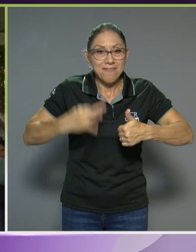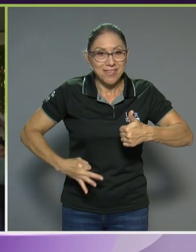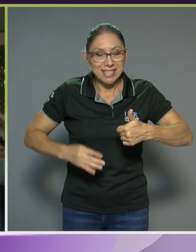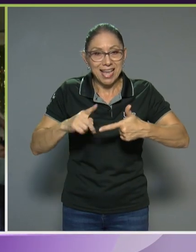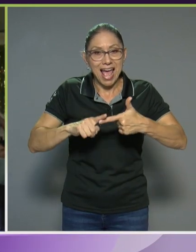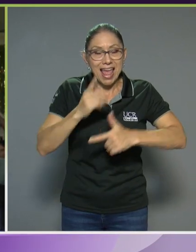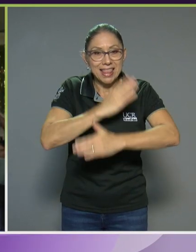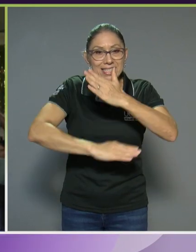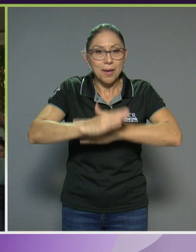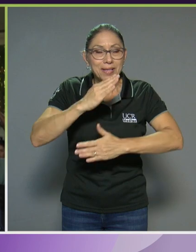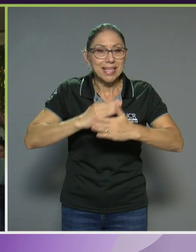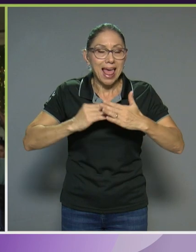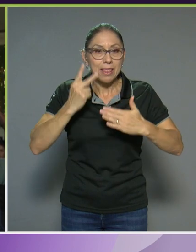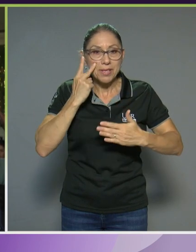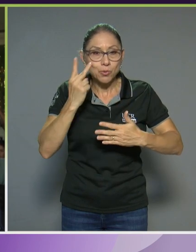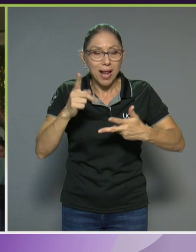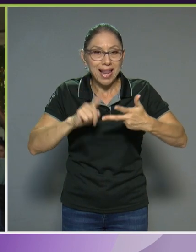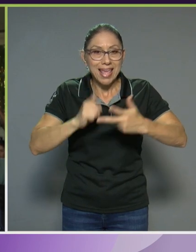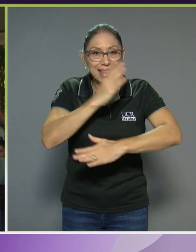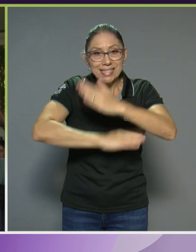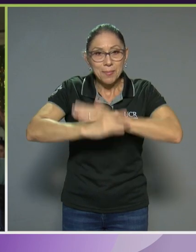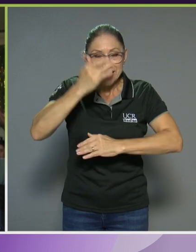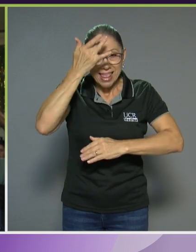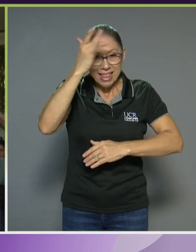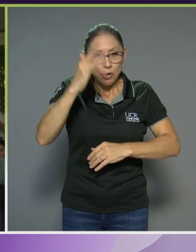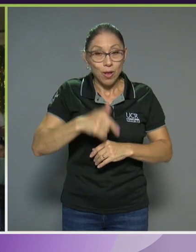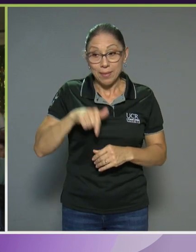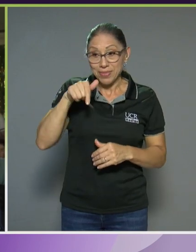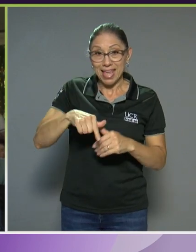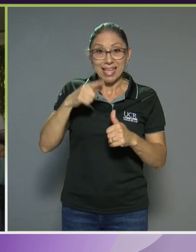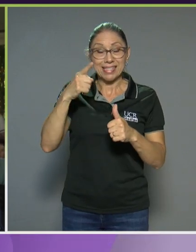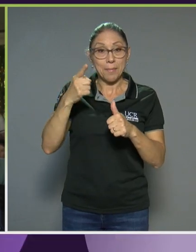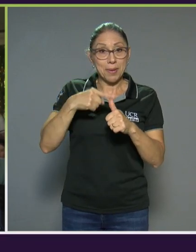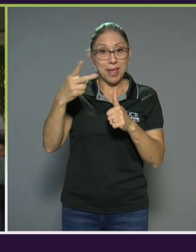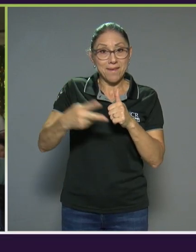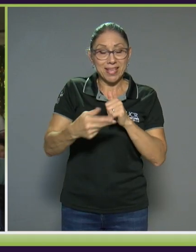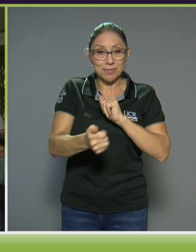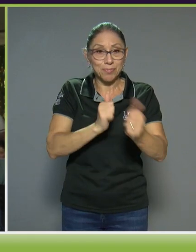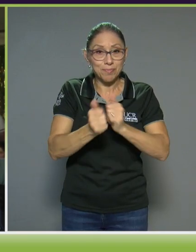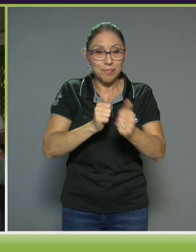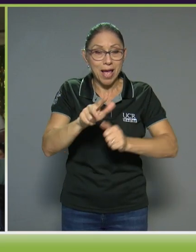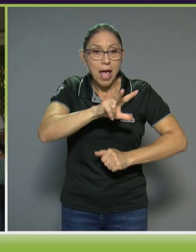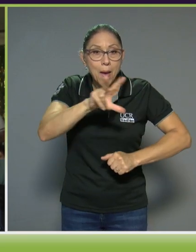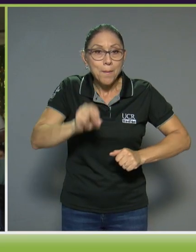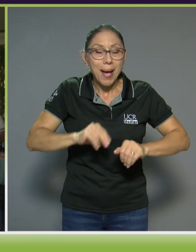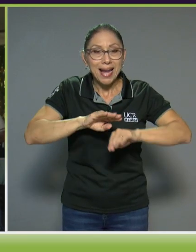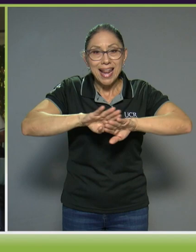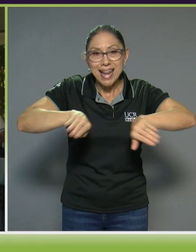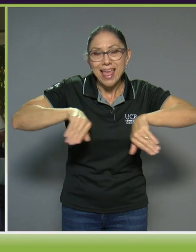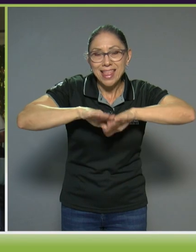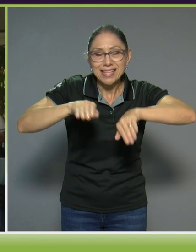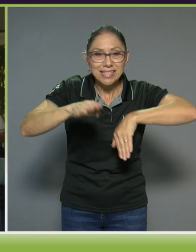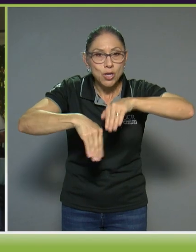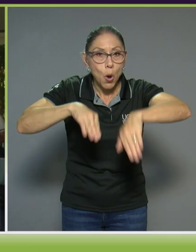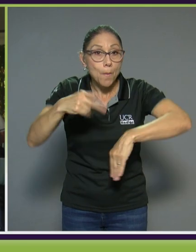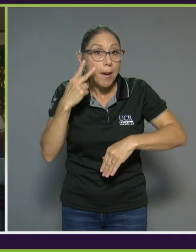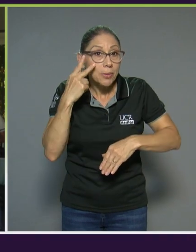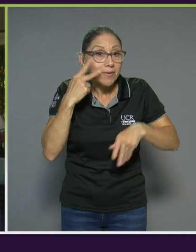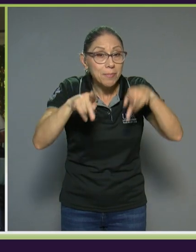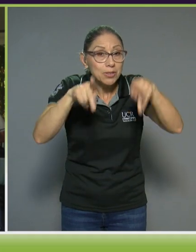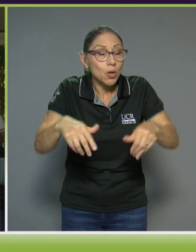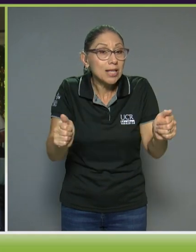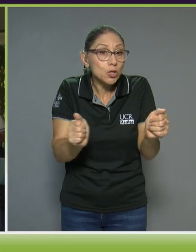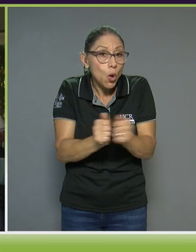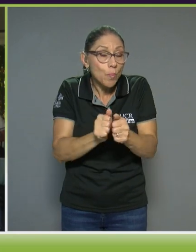y la discapacidad intelectual. Que en este torneo, en esta primera edición de paranatación, vamos a encontrar atletas con los tres